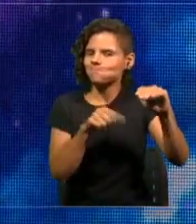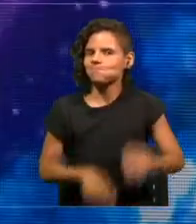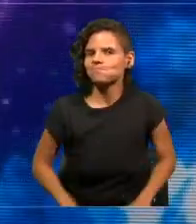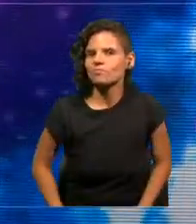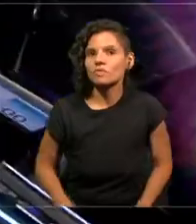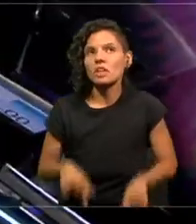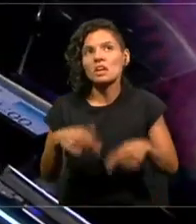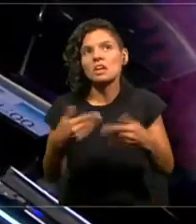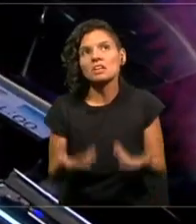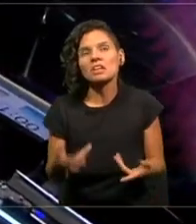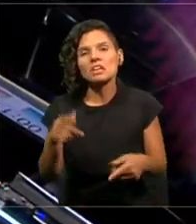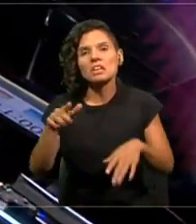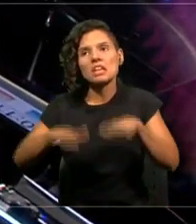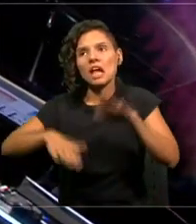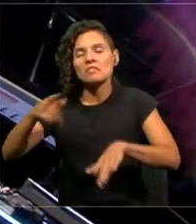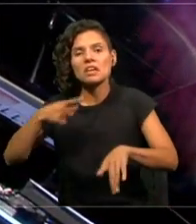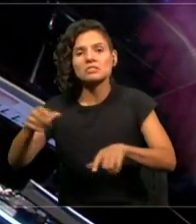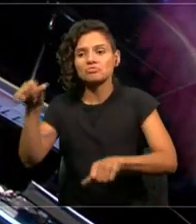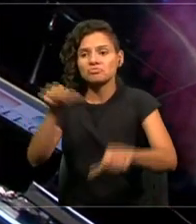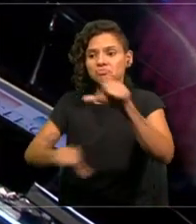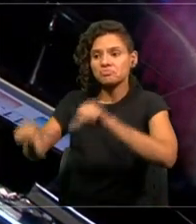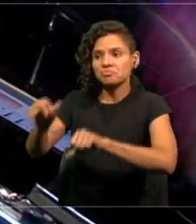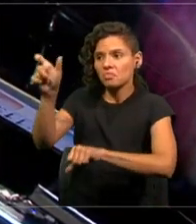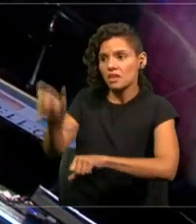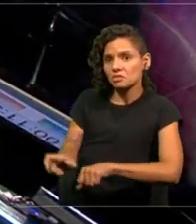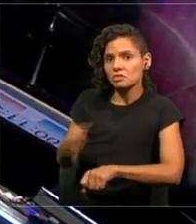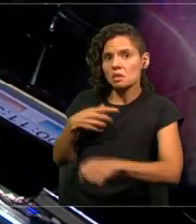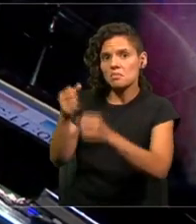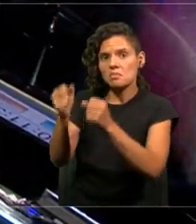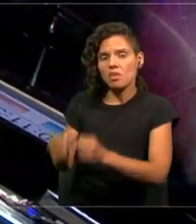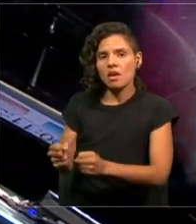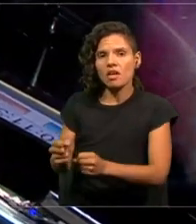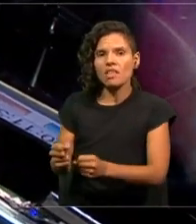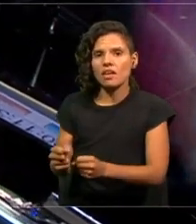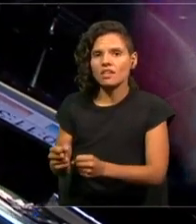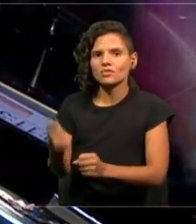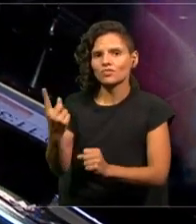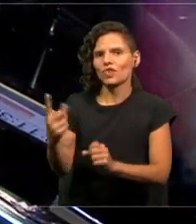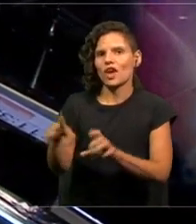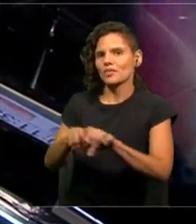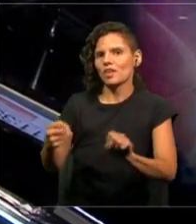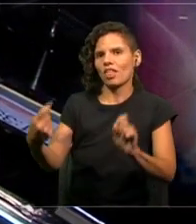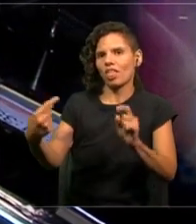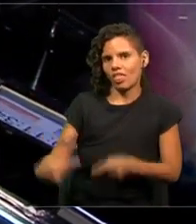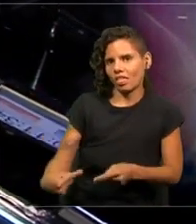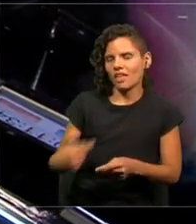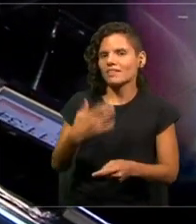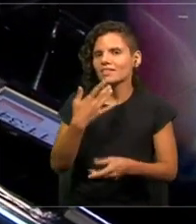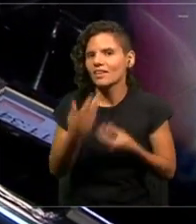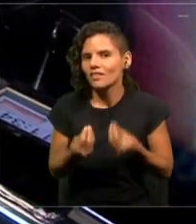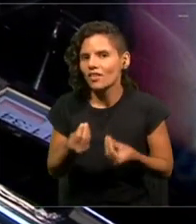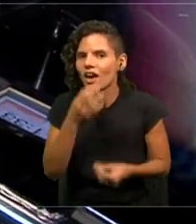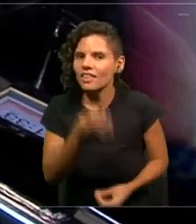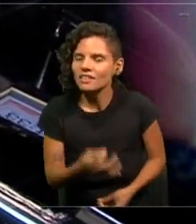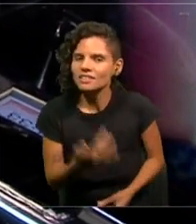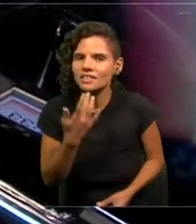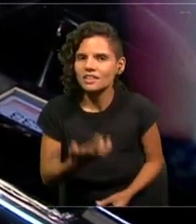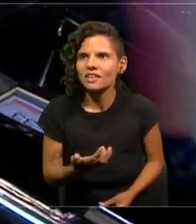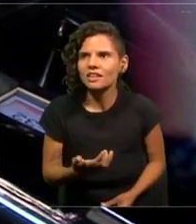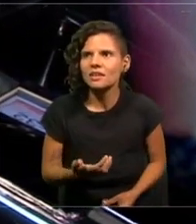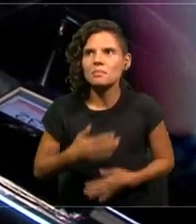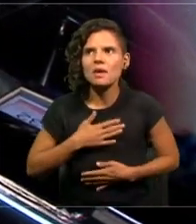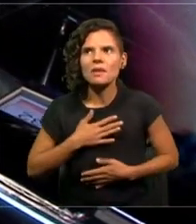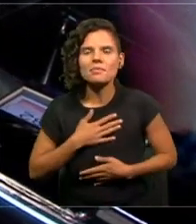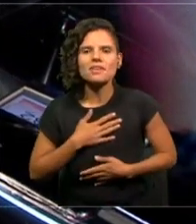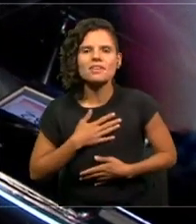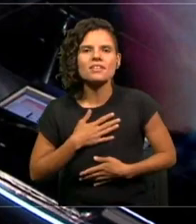alguien algún científico pues que presente va a disentir un poco conmigo que tienen que relación con que para mí